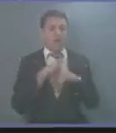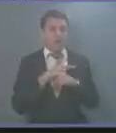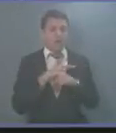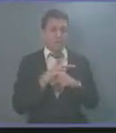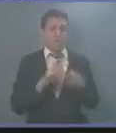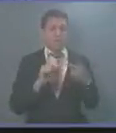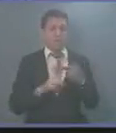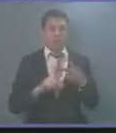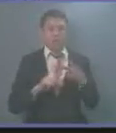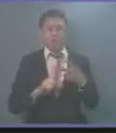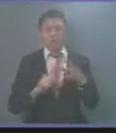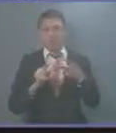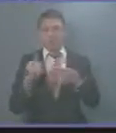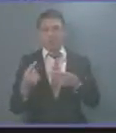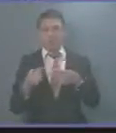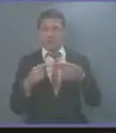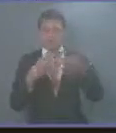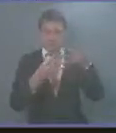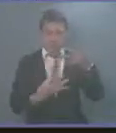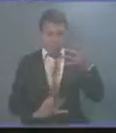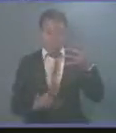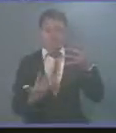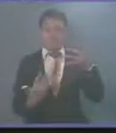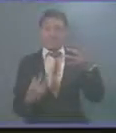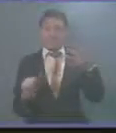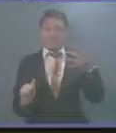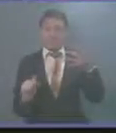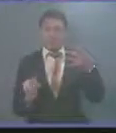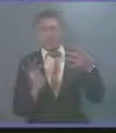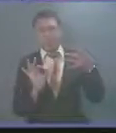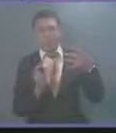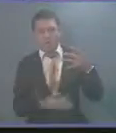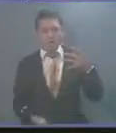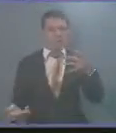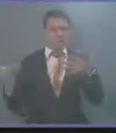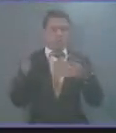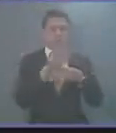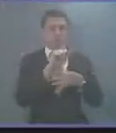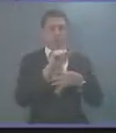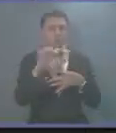1A para tratarla a la brevedad posible. Gracias, presidente.